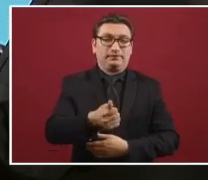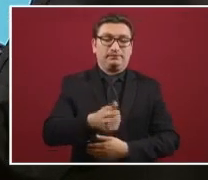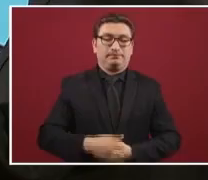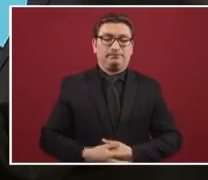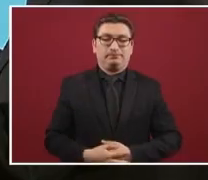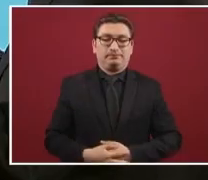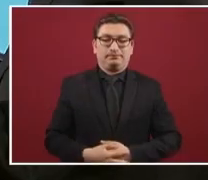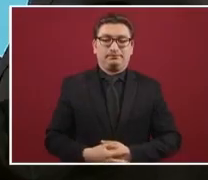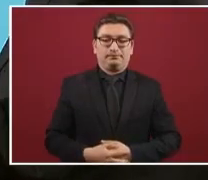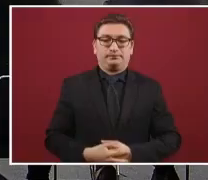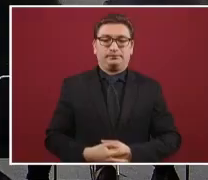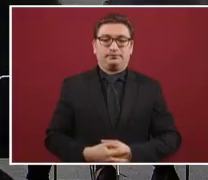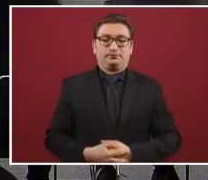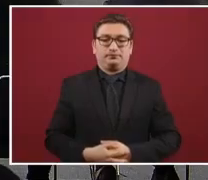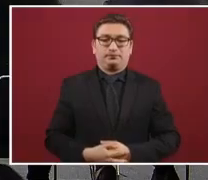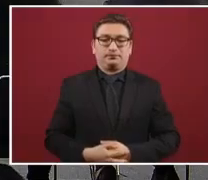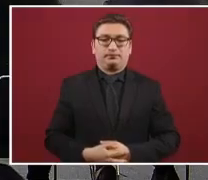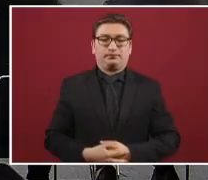en